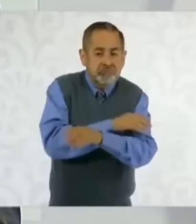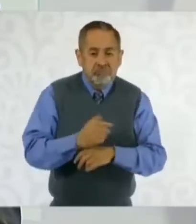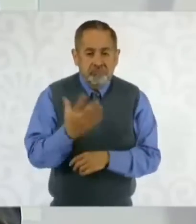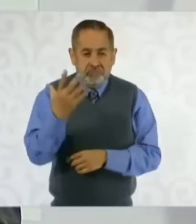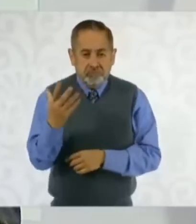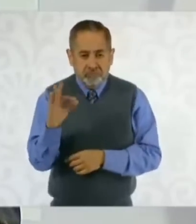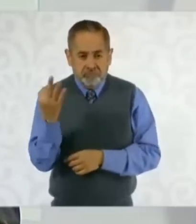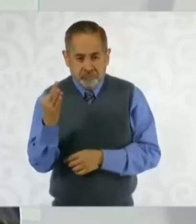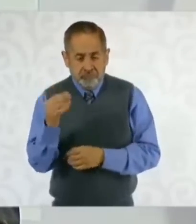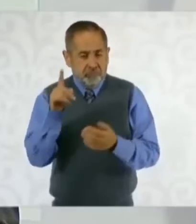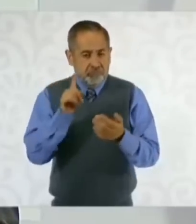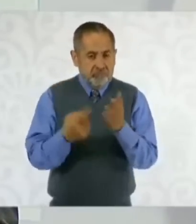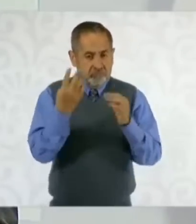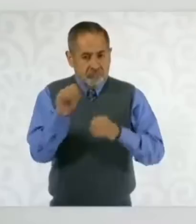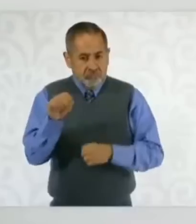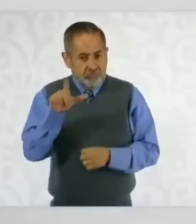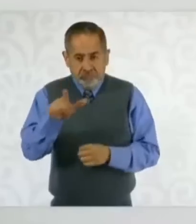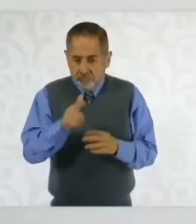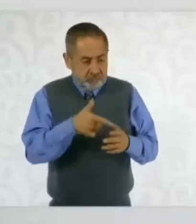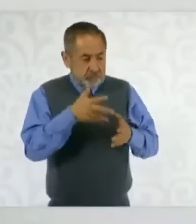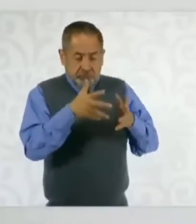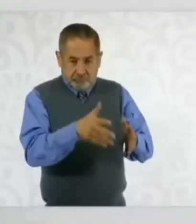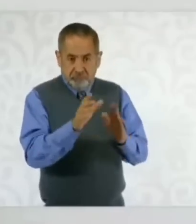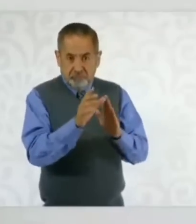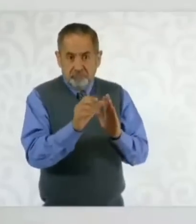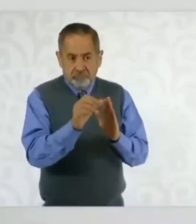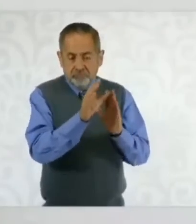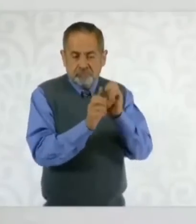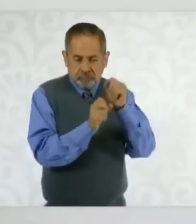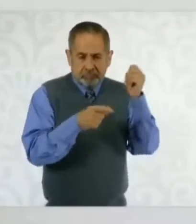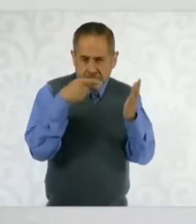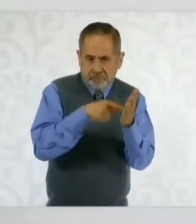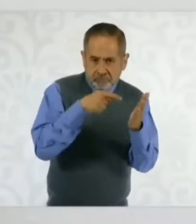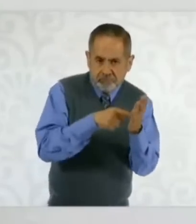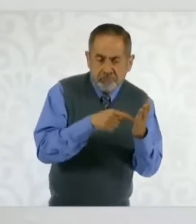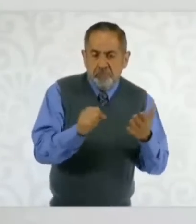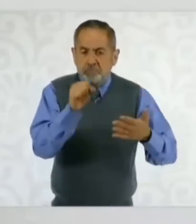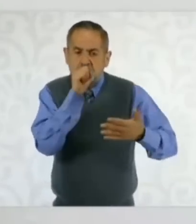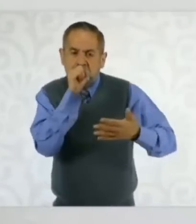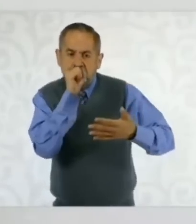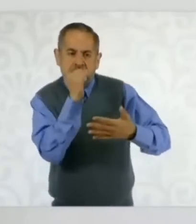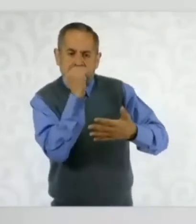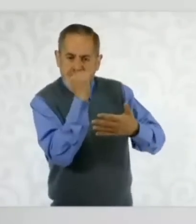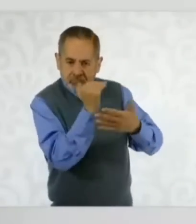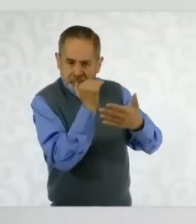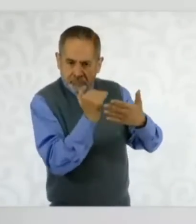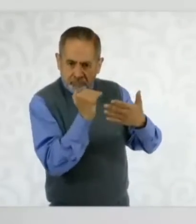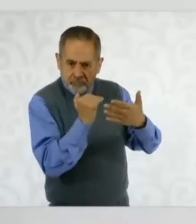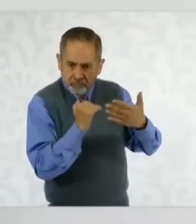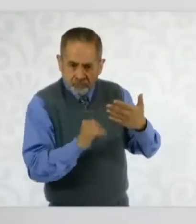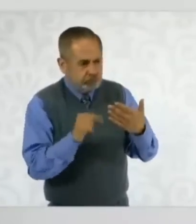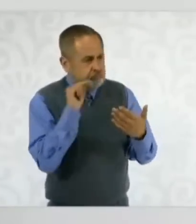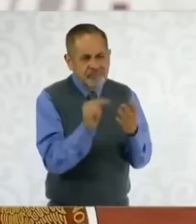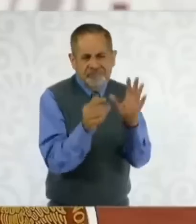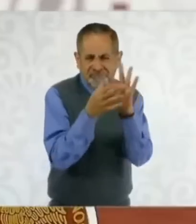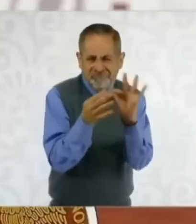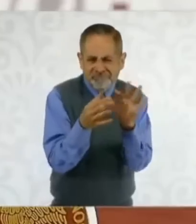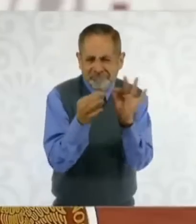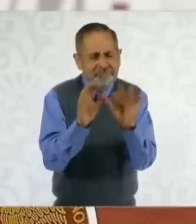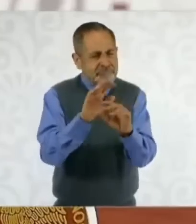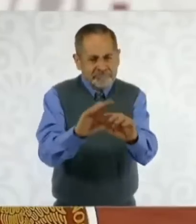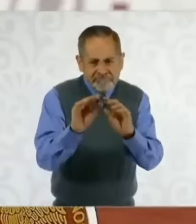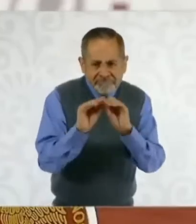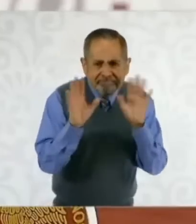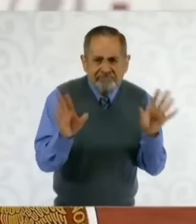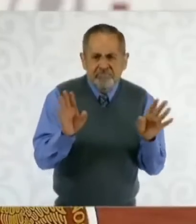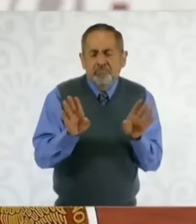5 de febrero de 1917, se consagran el órgano y el procedimiento para llevar a cabo